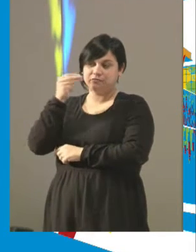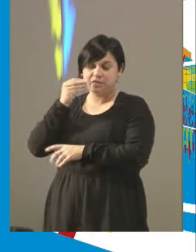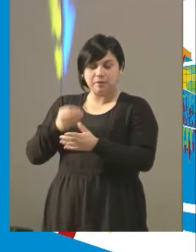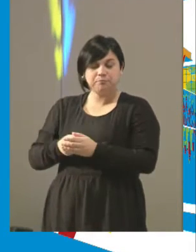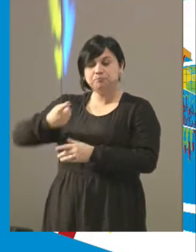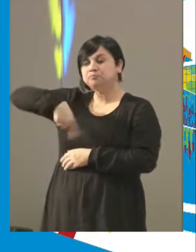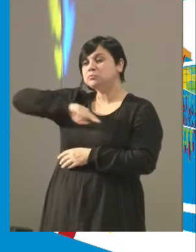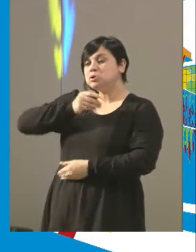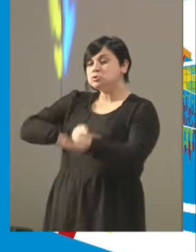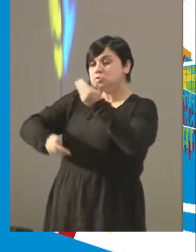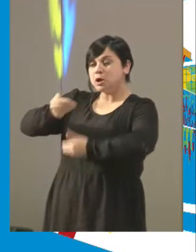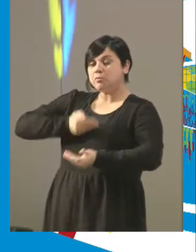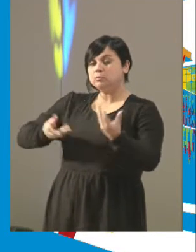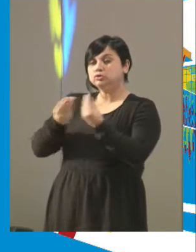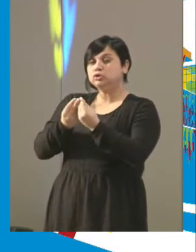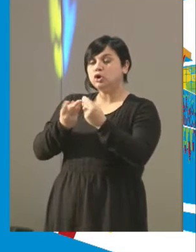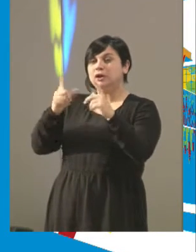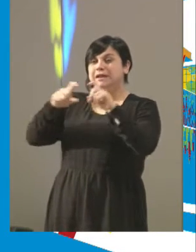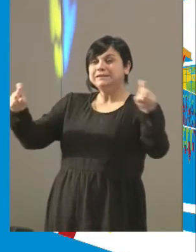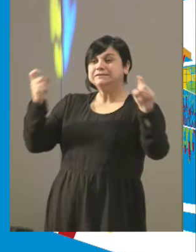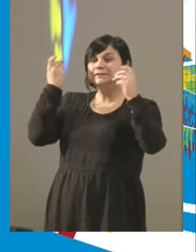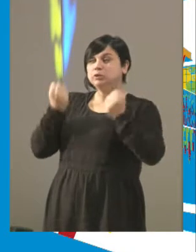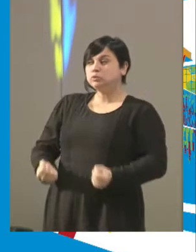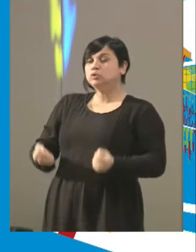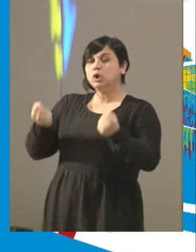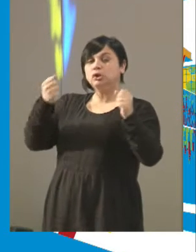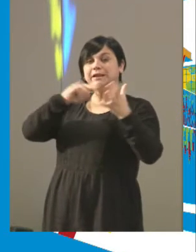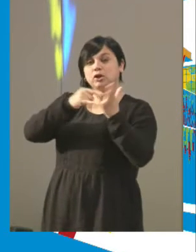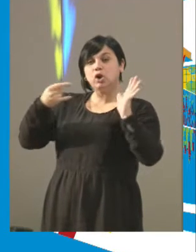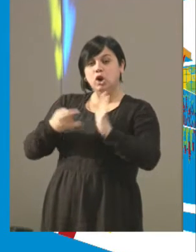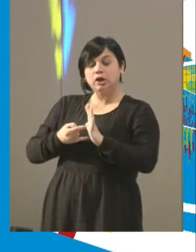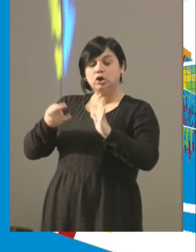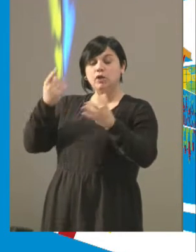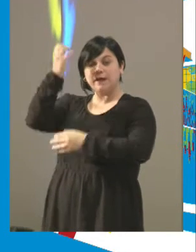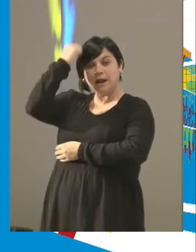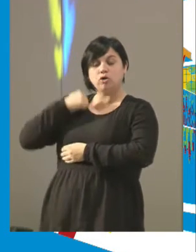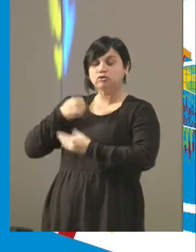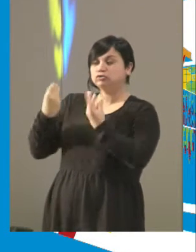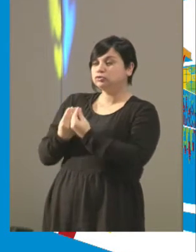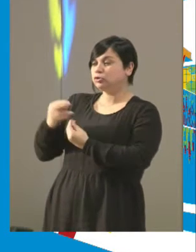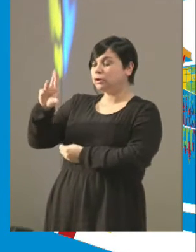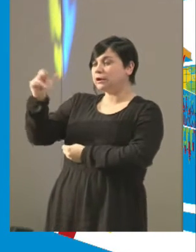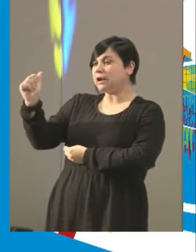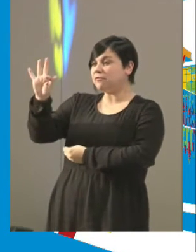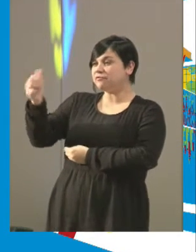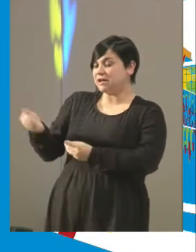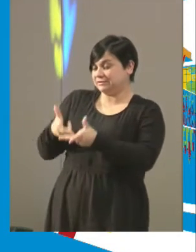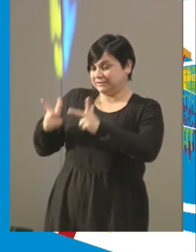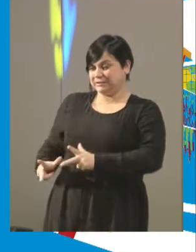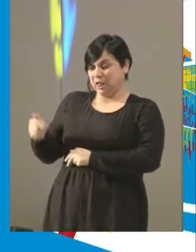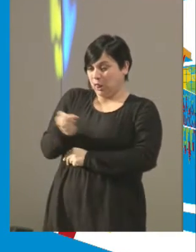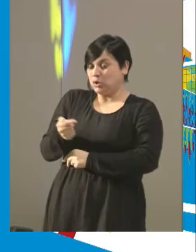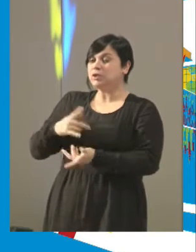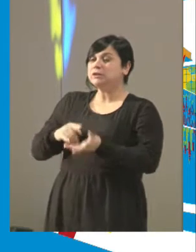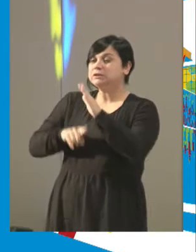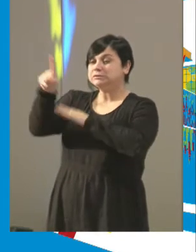Estamos colaborando muy estrechamente con el Instituto Tecnológico de Aragón, con Rafa, que también está sentado aquí, en el desarrollo de una plataforma